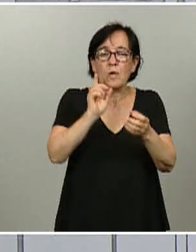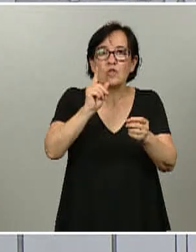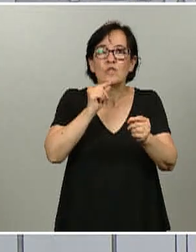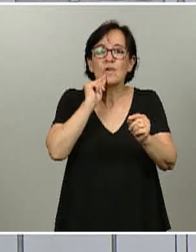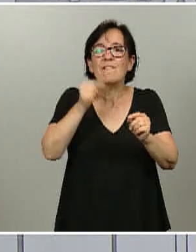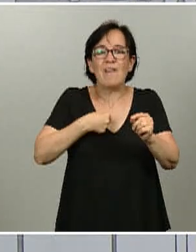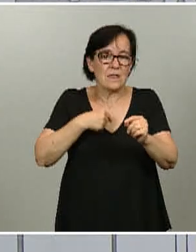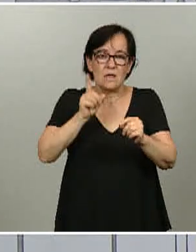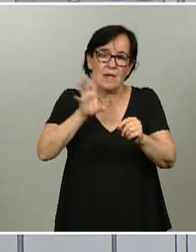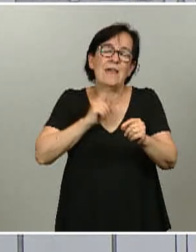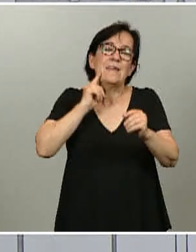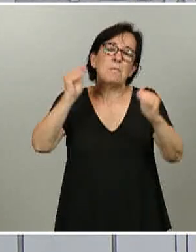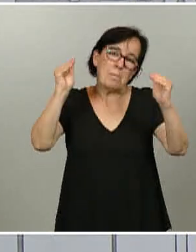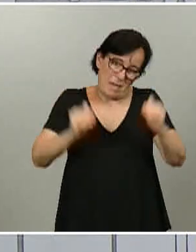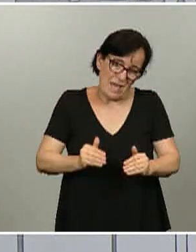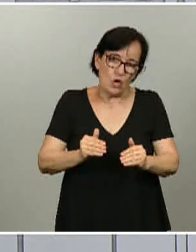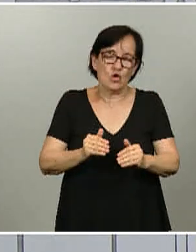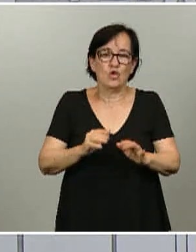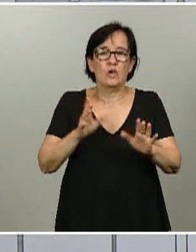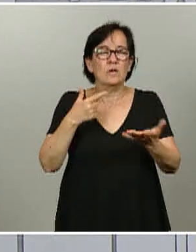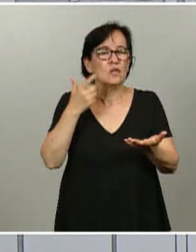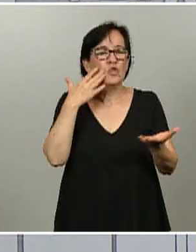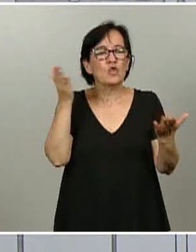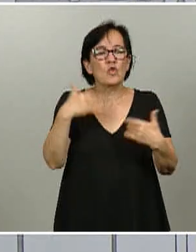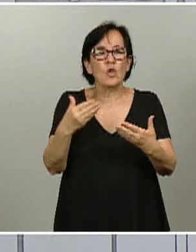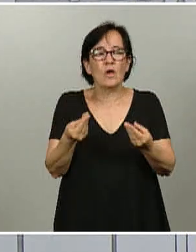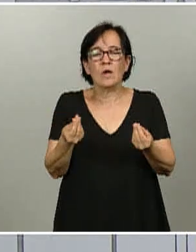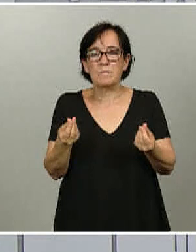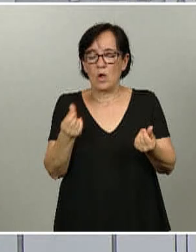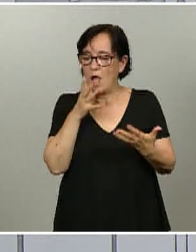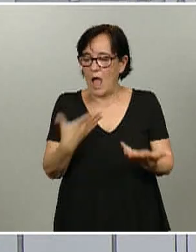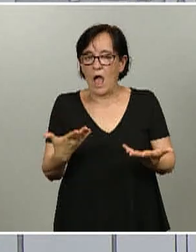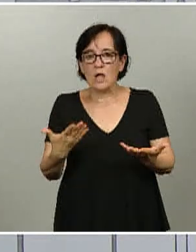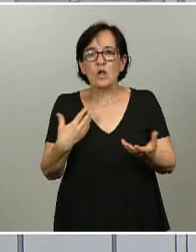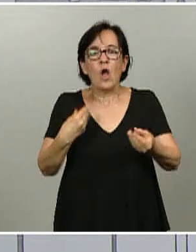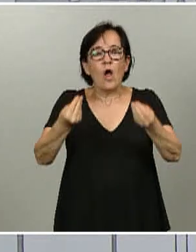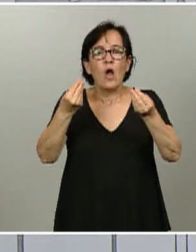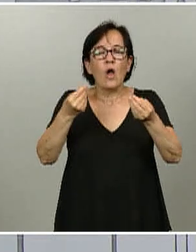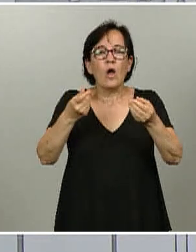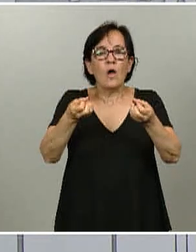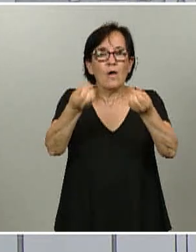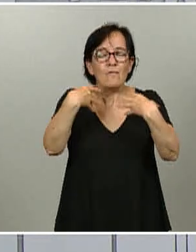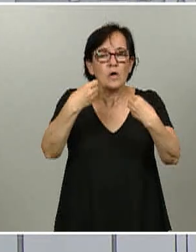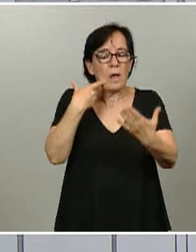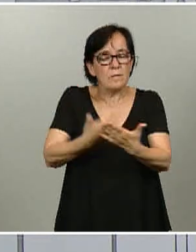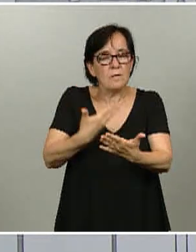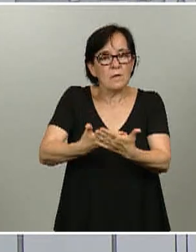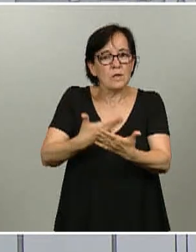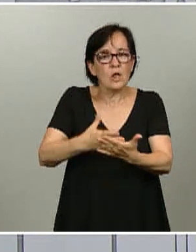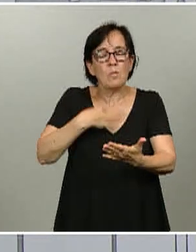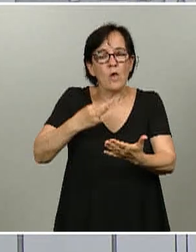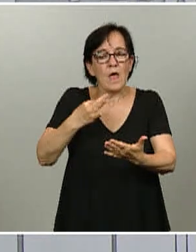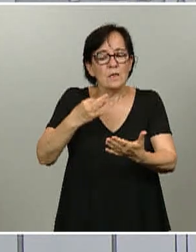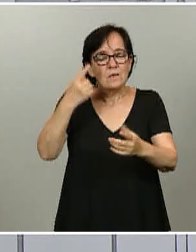menos. No tenemos ahora mismo información sólida o evidencia sobre la que poder basarnos para